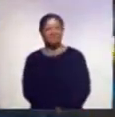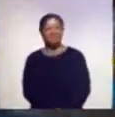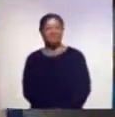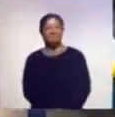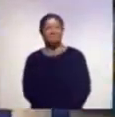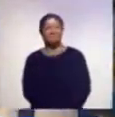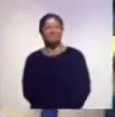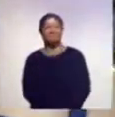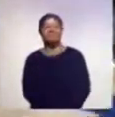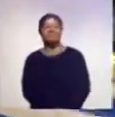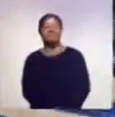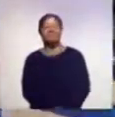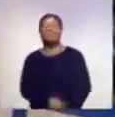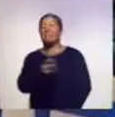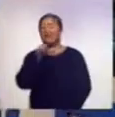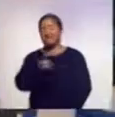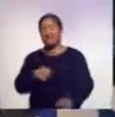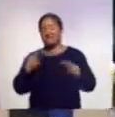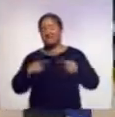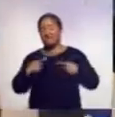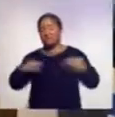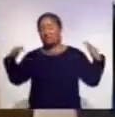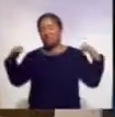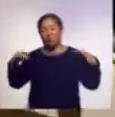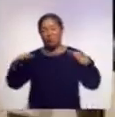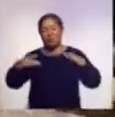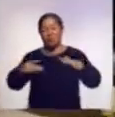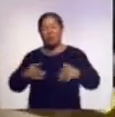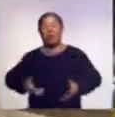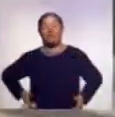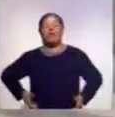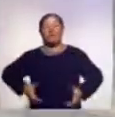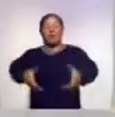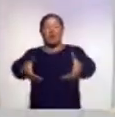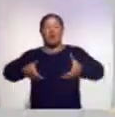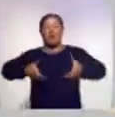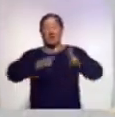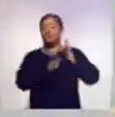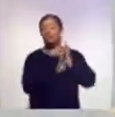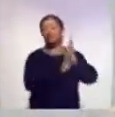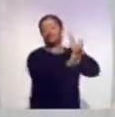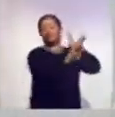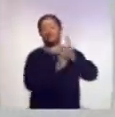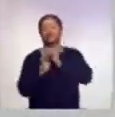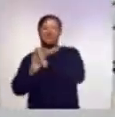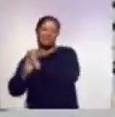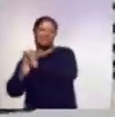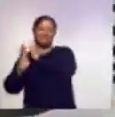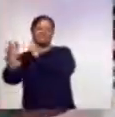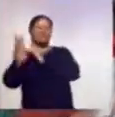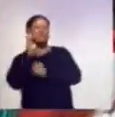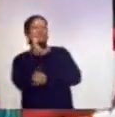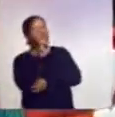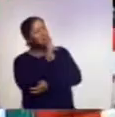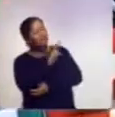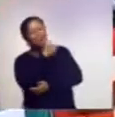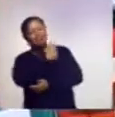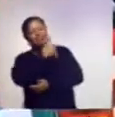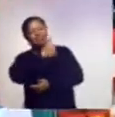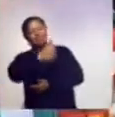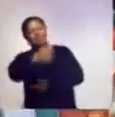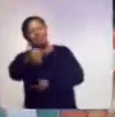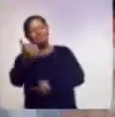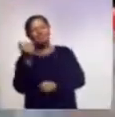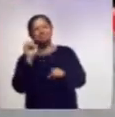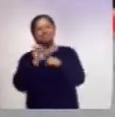De igual forma, los asistentes que se distribuyeron por las principales calles de la capital tlaxcalteca observaron el paso de carros alegóricos